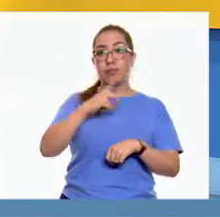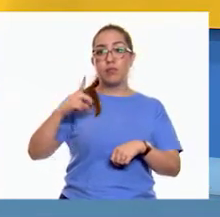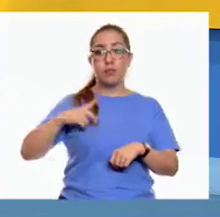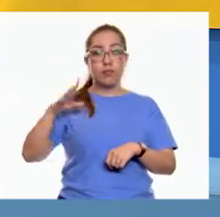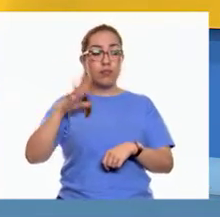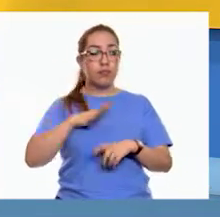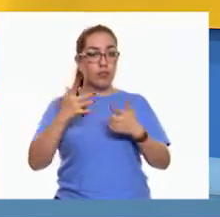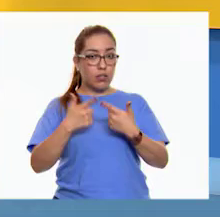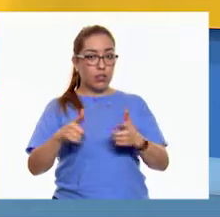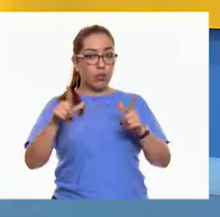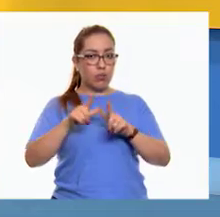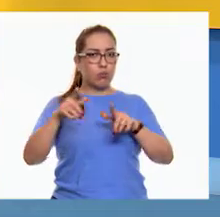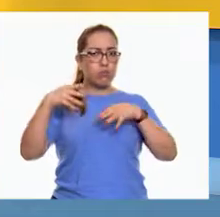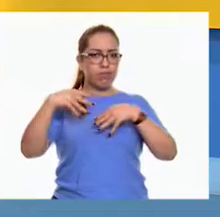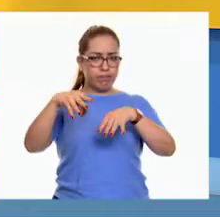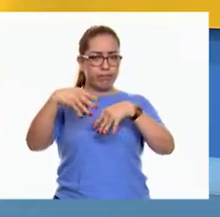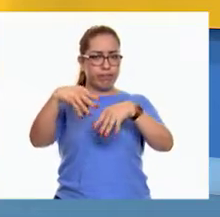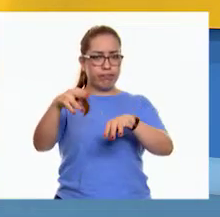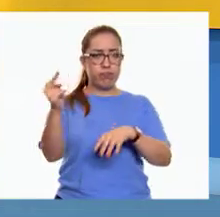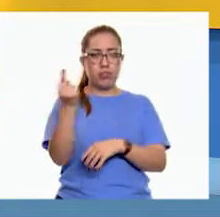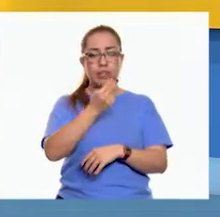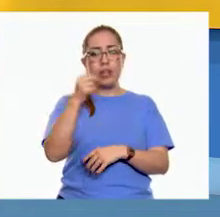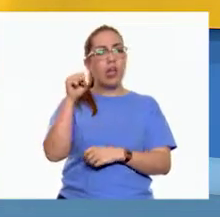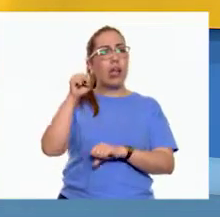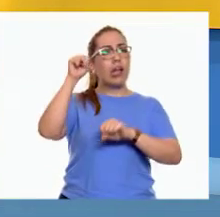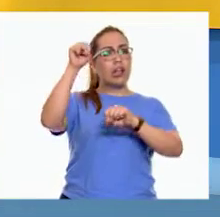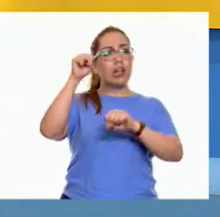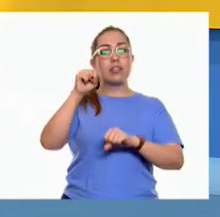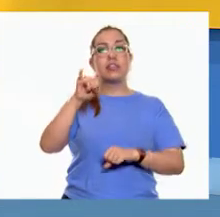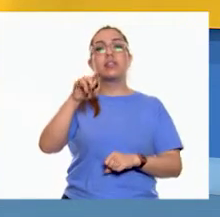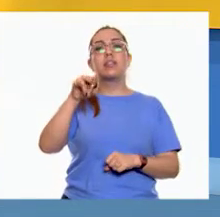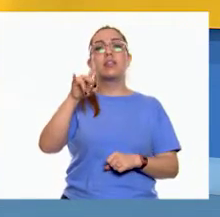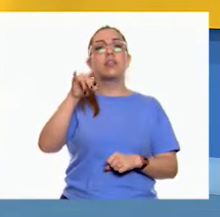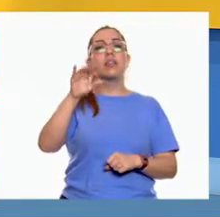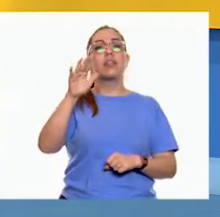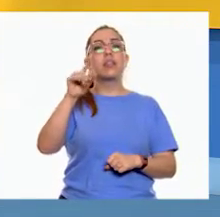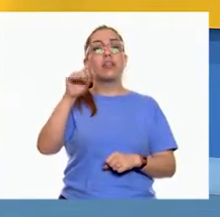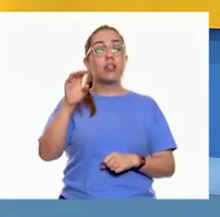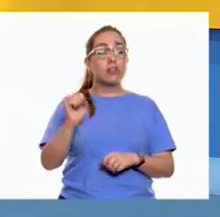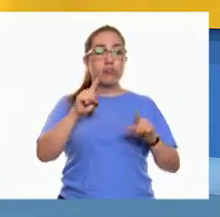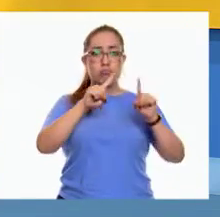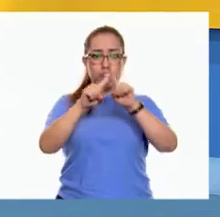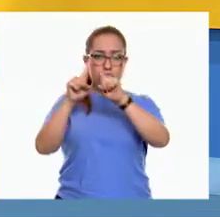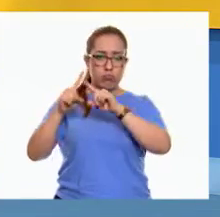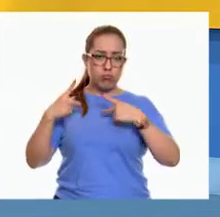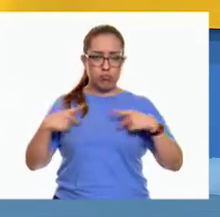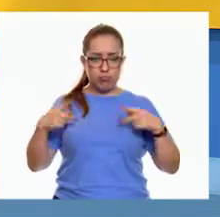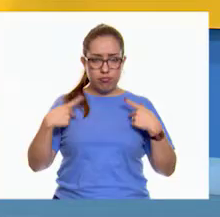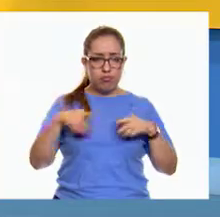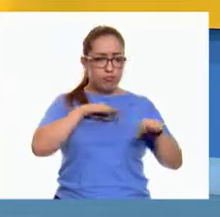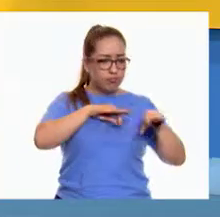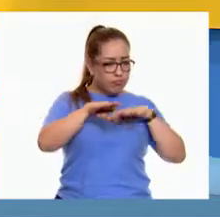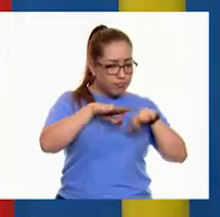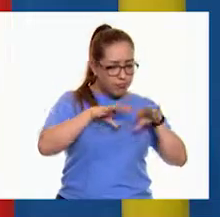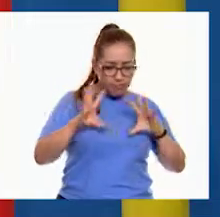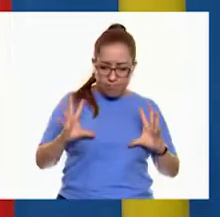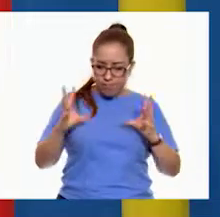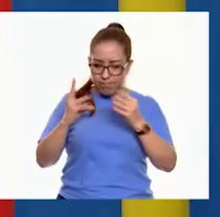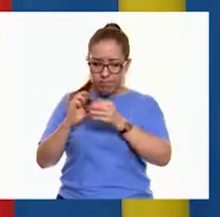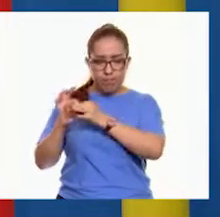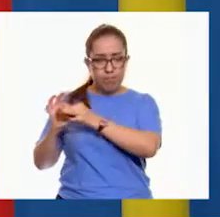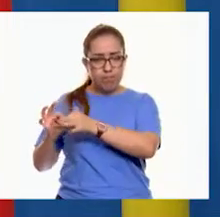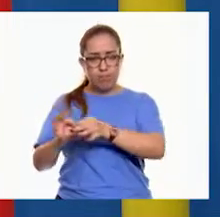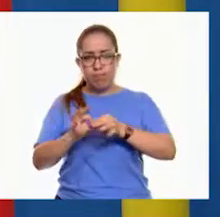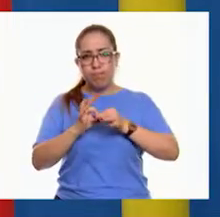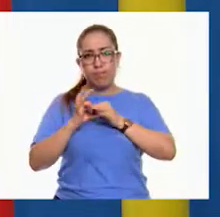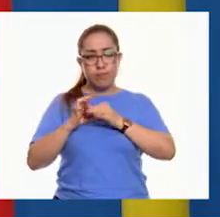los sindicatos, por ejemplo, donde ahí se agrupaban los obreros y otros trabajadores que buscaban defender a sus gremios. Los más